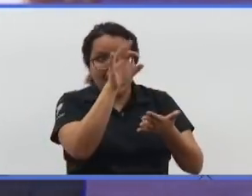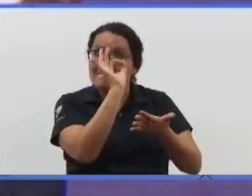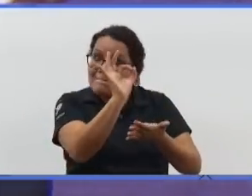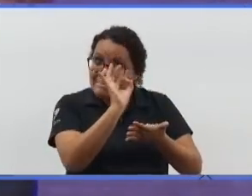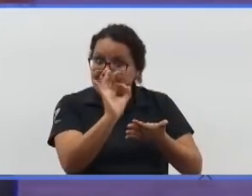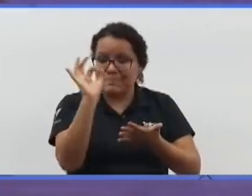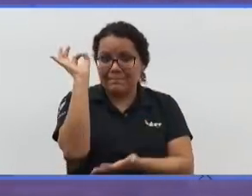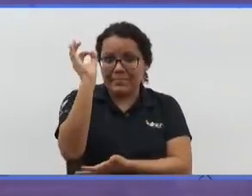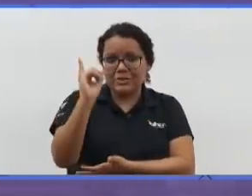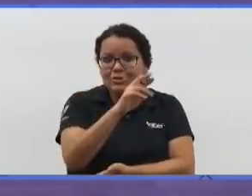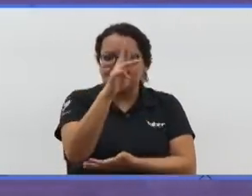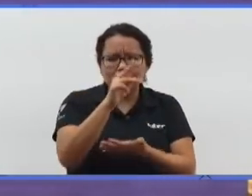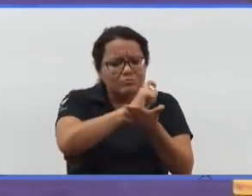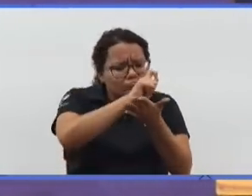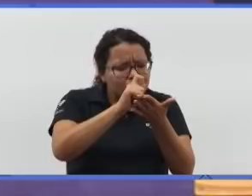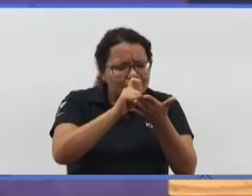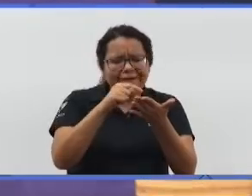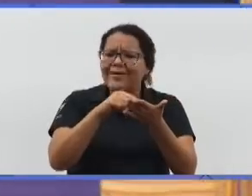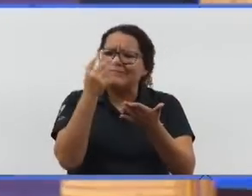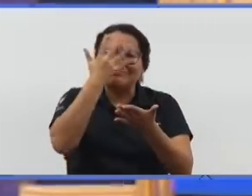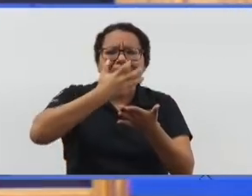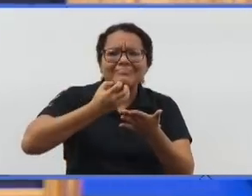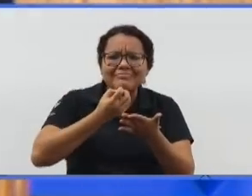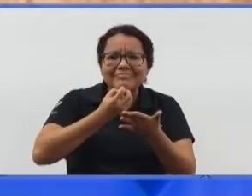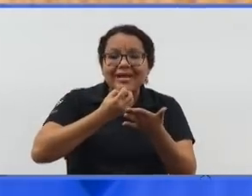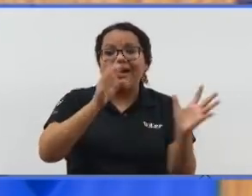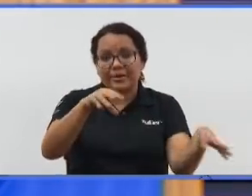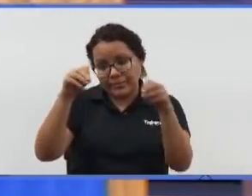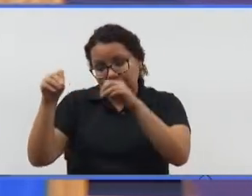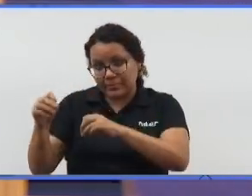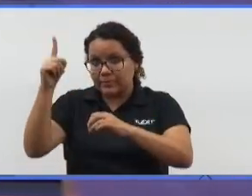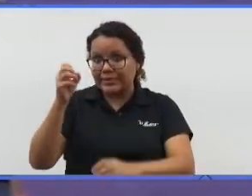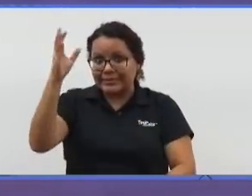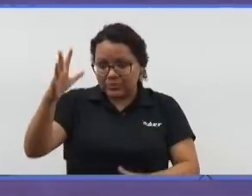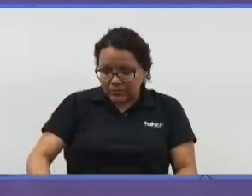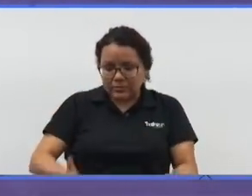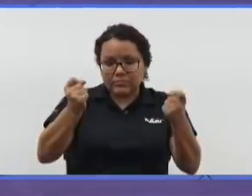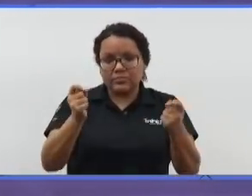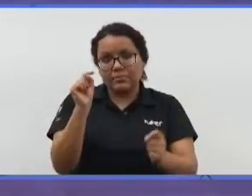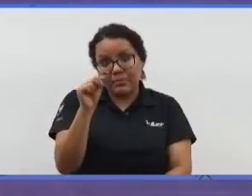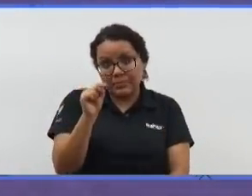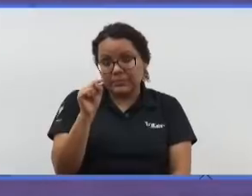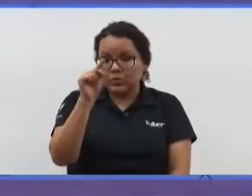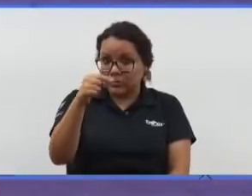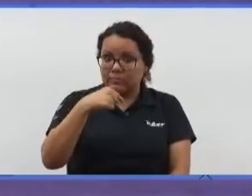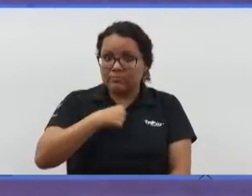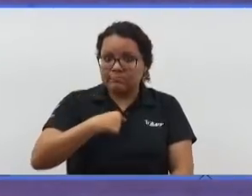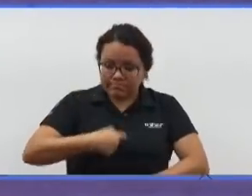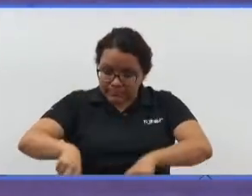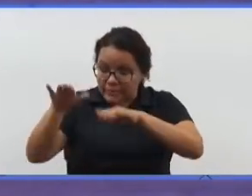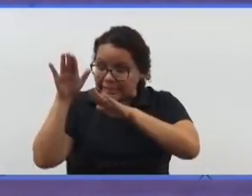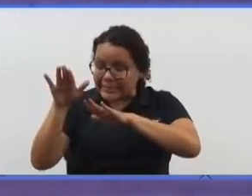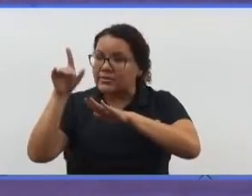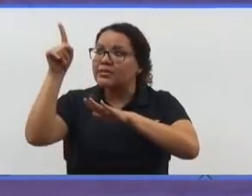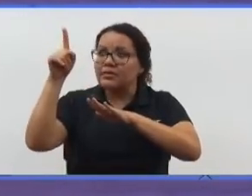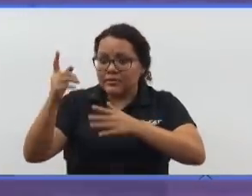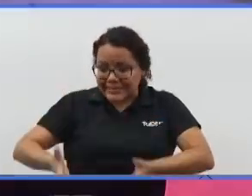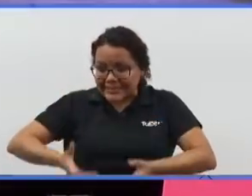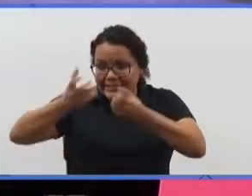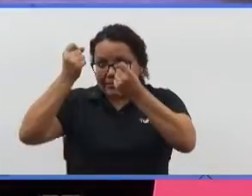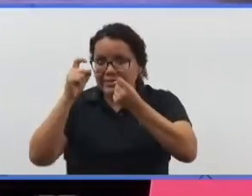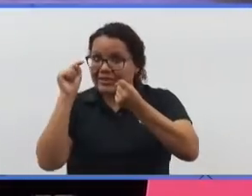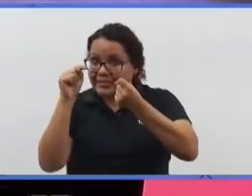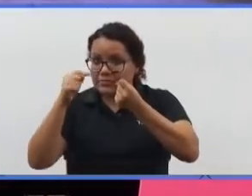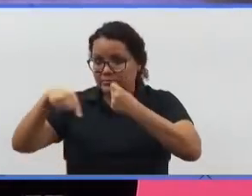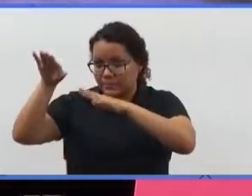juniors y full qué cosa más bella es la salvación en cristo por eso usted ya debemos de agradecer la salvación alguien dice ven el